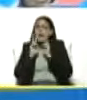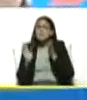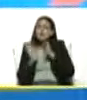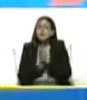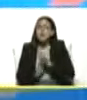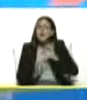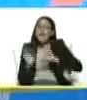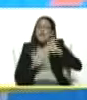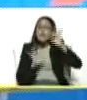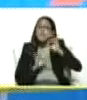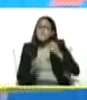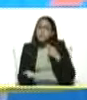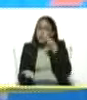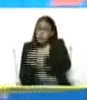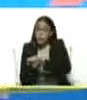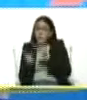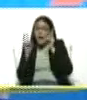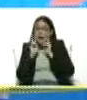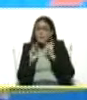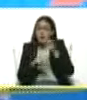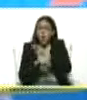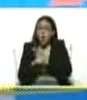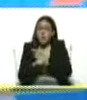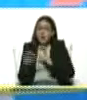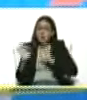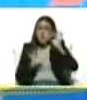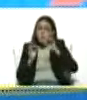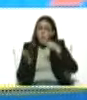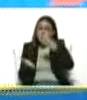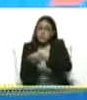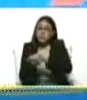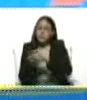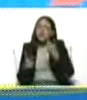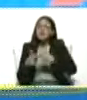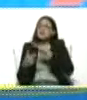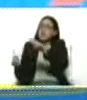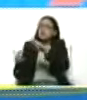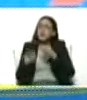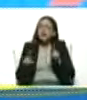David, ¿verdad?, va para arriba.